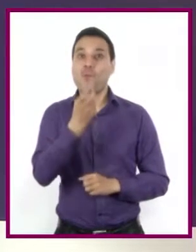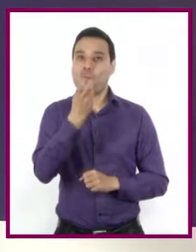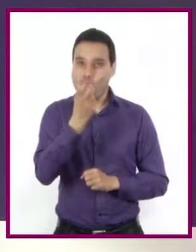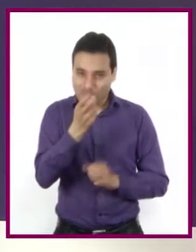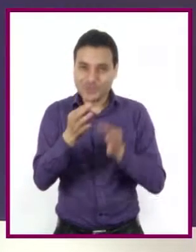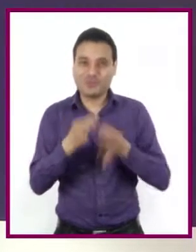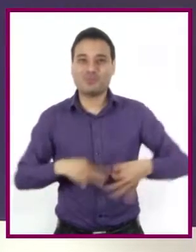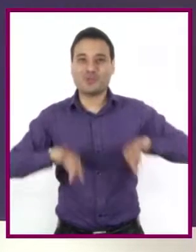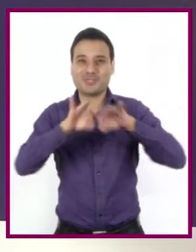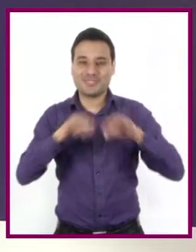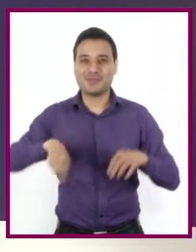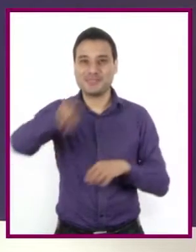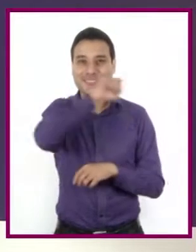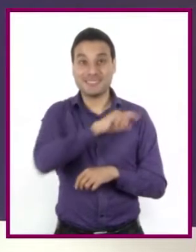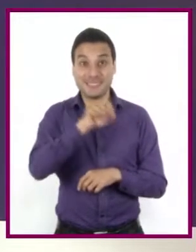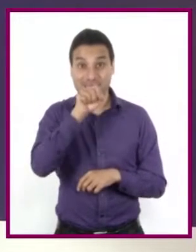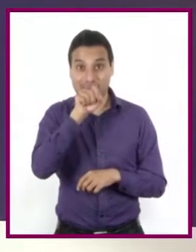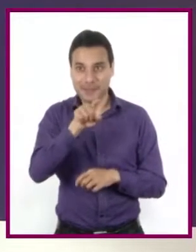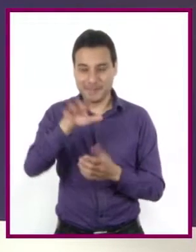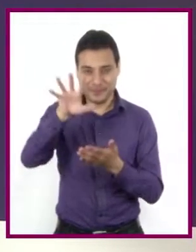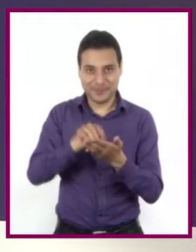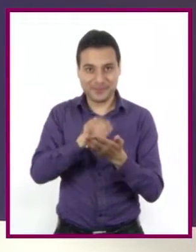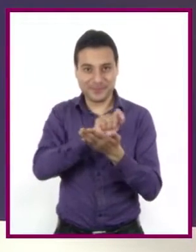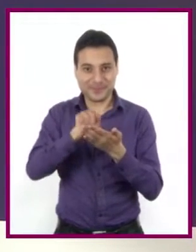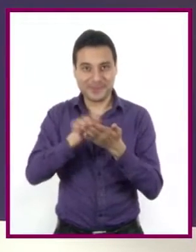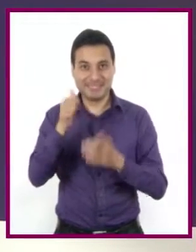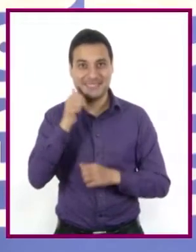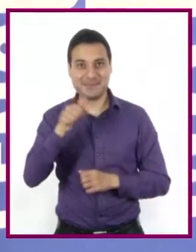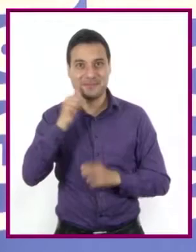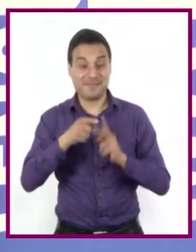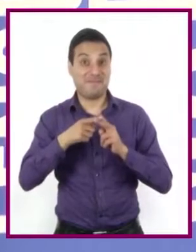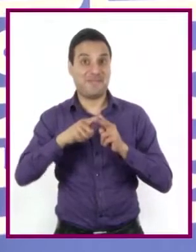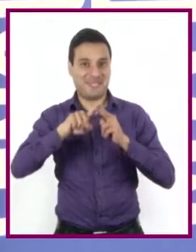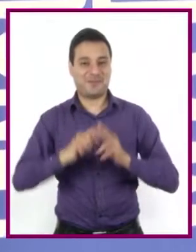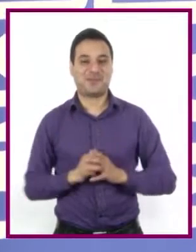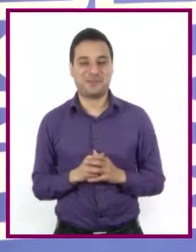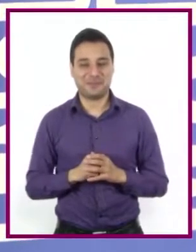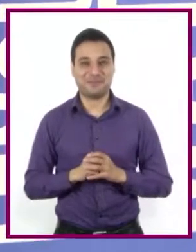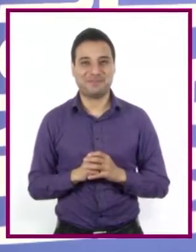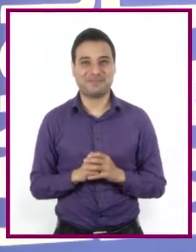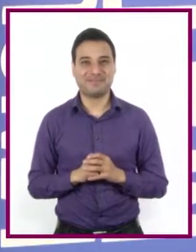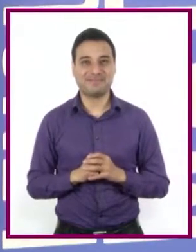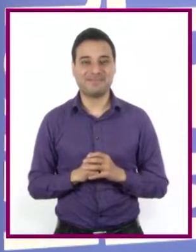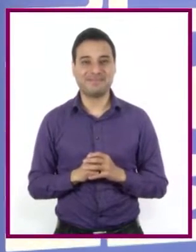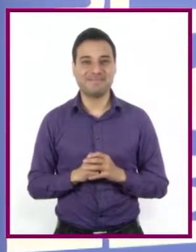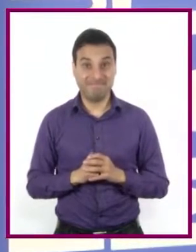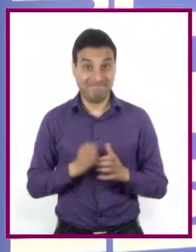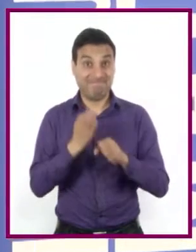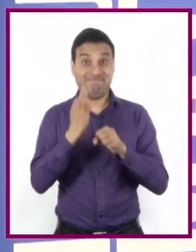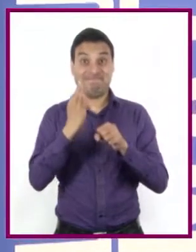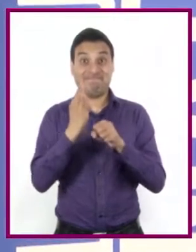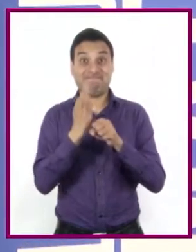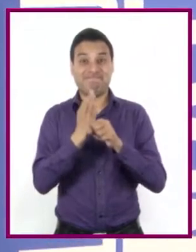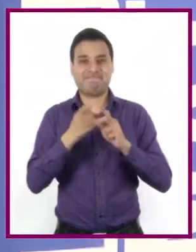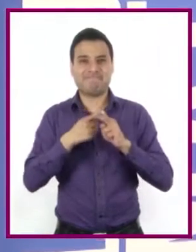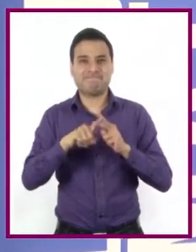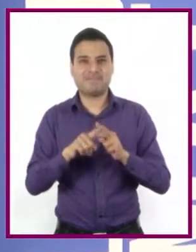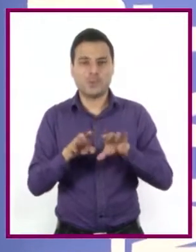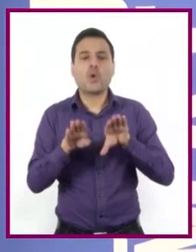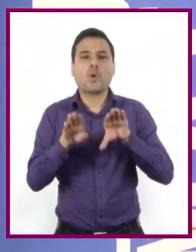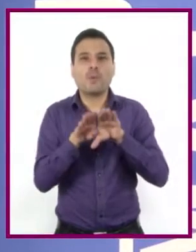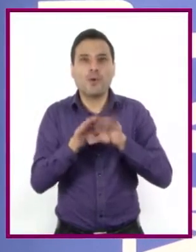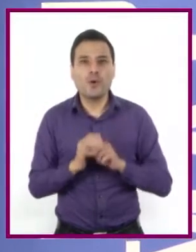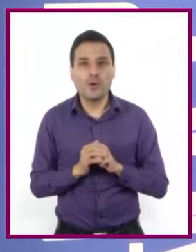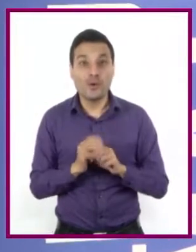importante tomar nota. Comencemos. En esta ocasión vamos a iniciar realizando